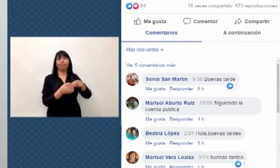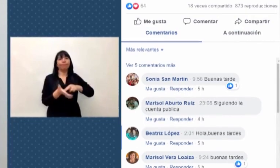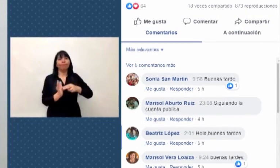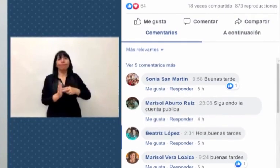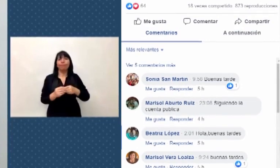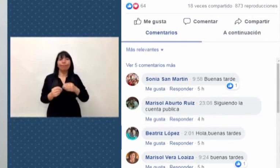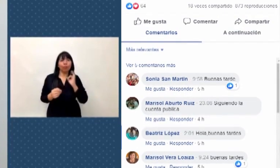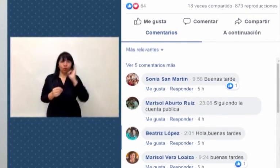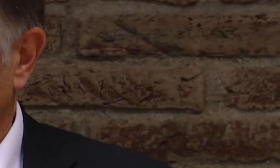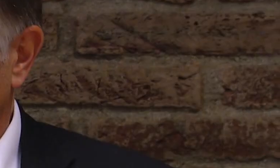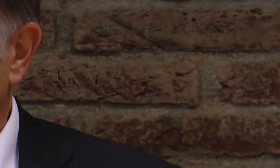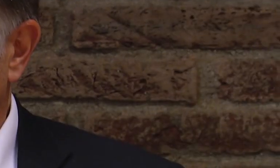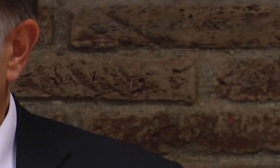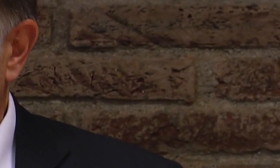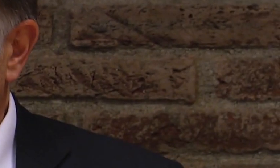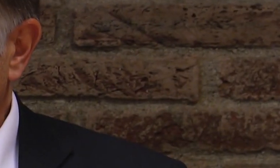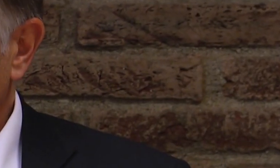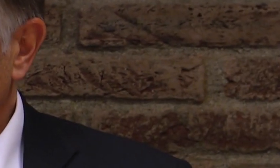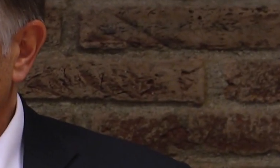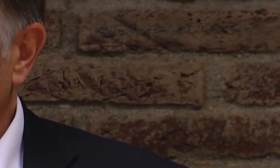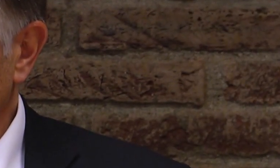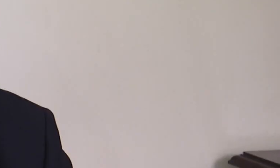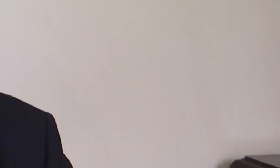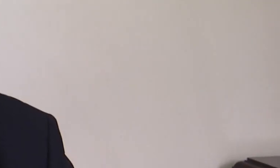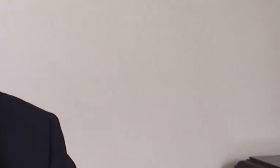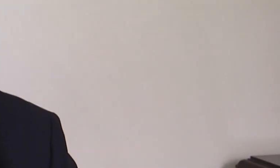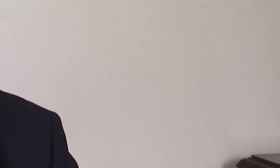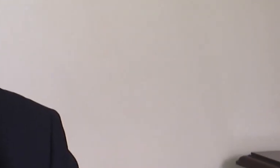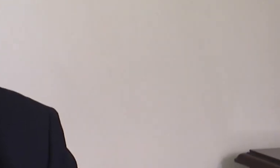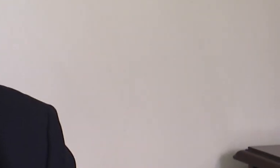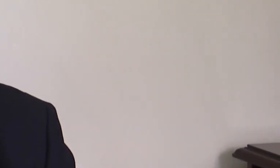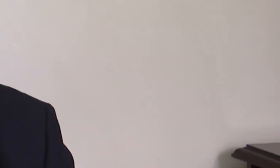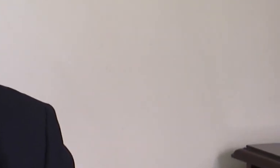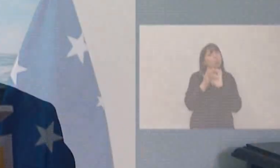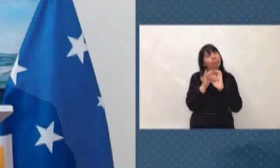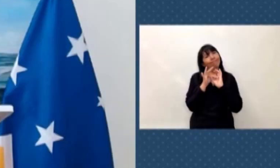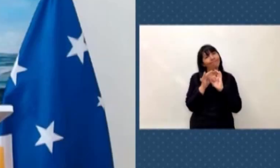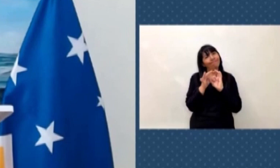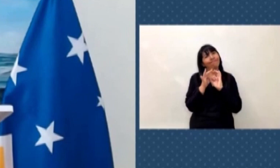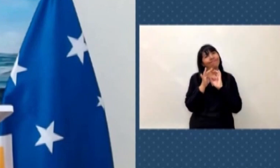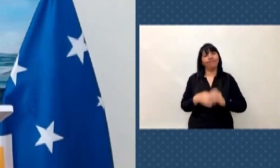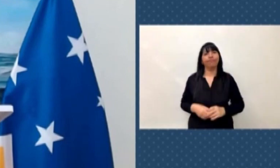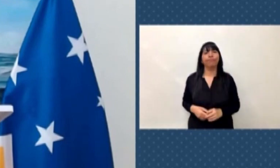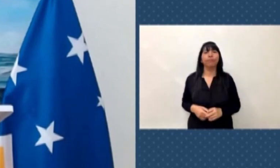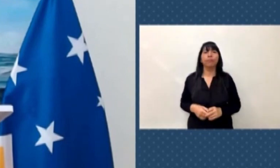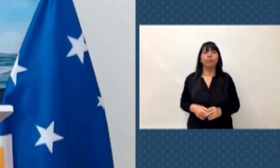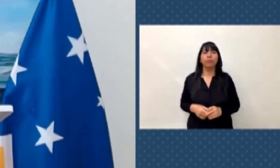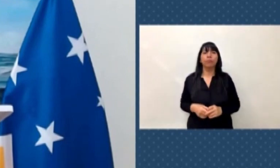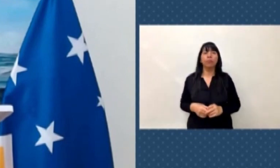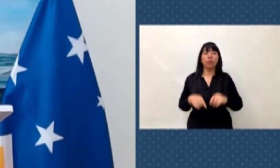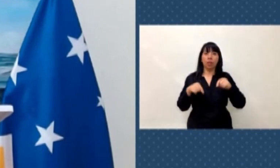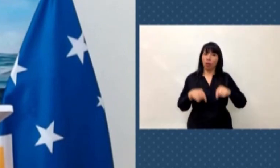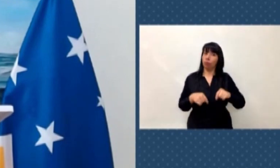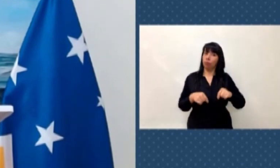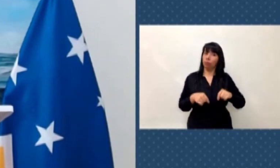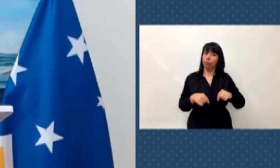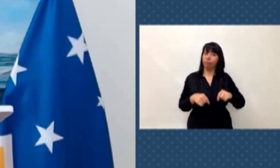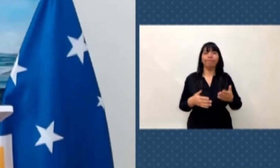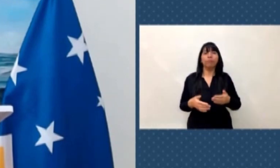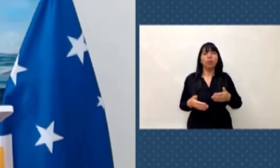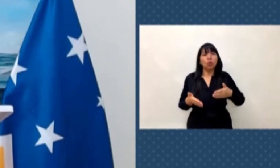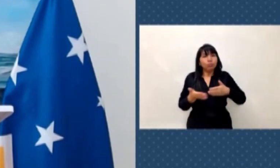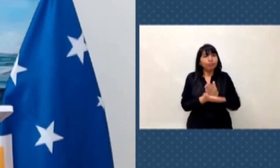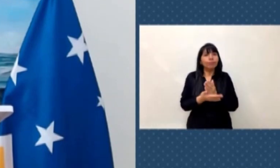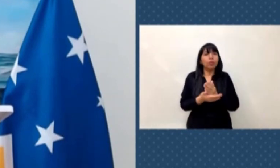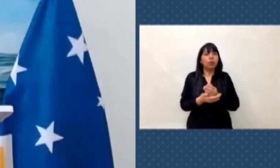por la pandemia, que obliga también a replantearse las prioridades y metas del gobierno. A partir de ahora, sin embargo, quiero